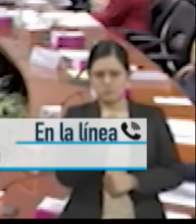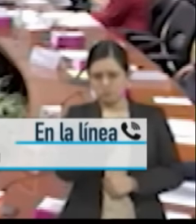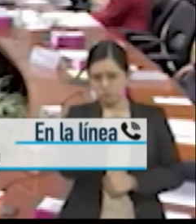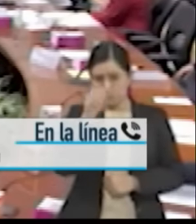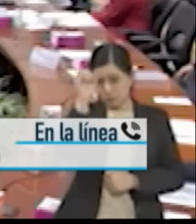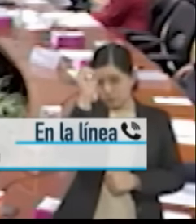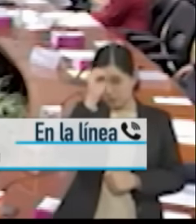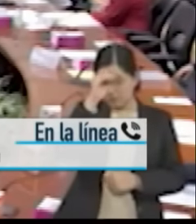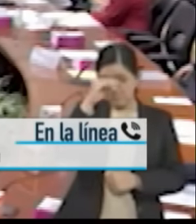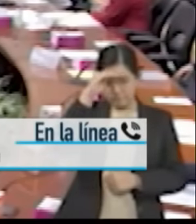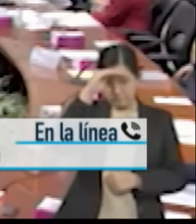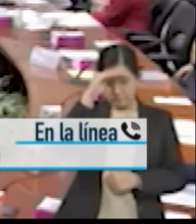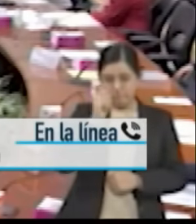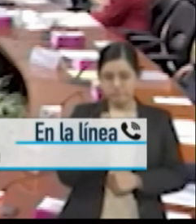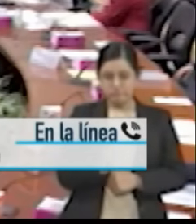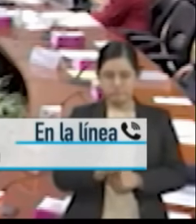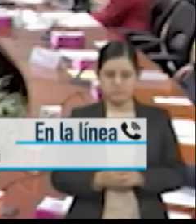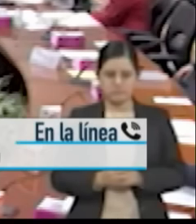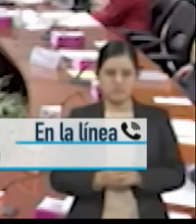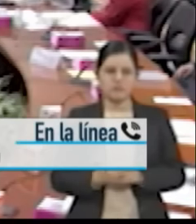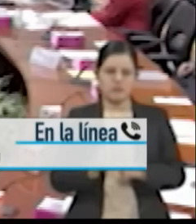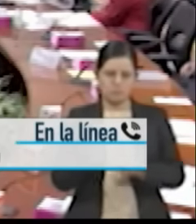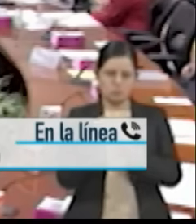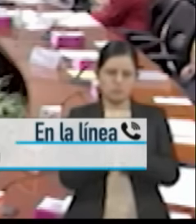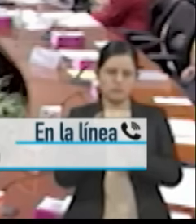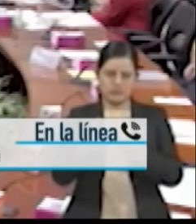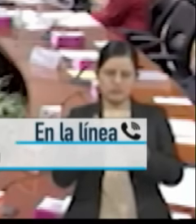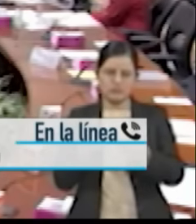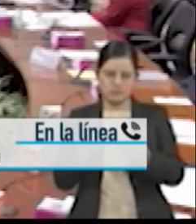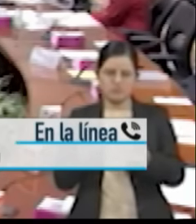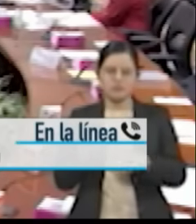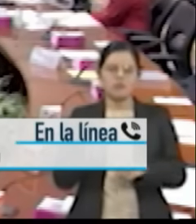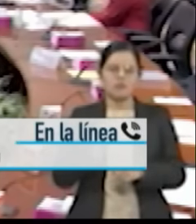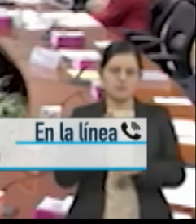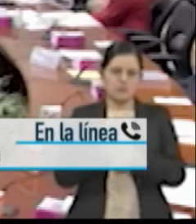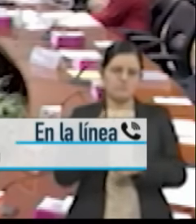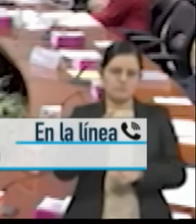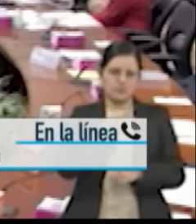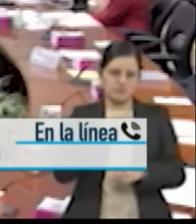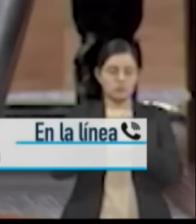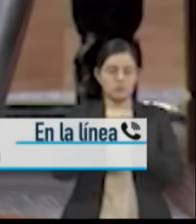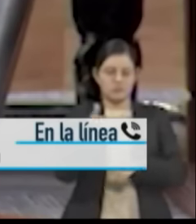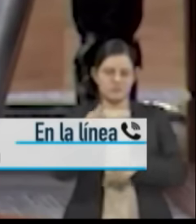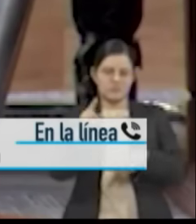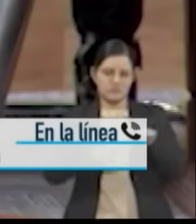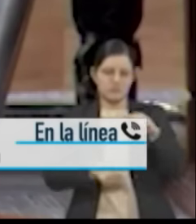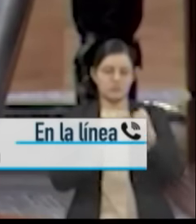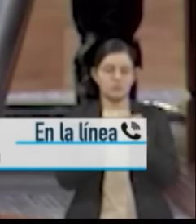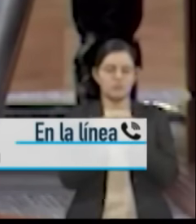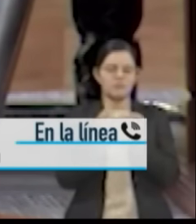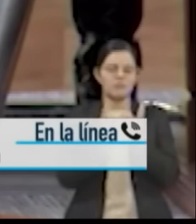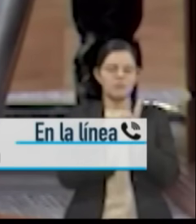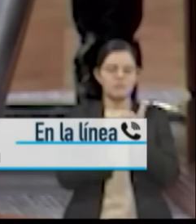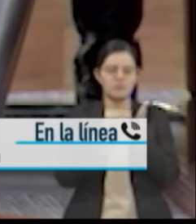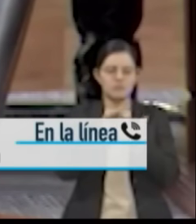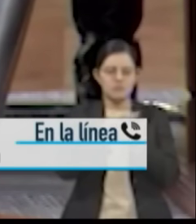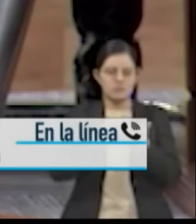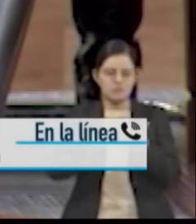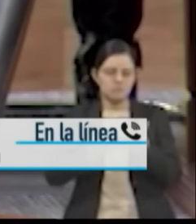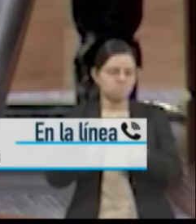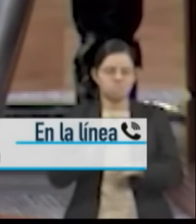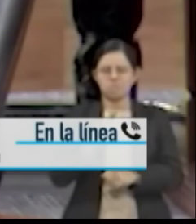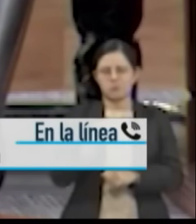reprobó el hecho, y bueno, seguramente habrá actos al respecto. Pero este es el ambiente que está viviéndose en este periodo